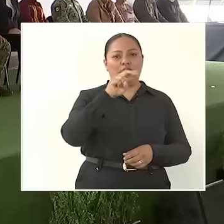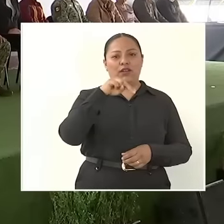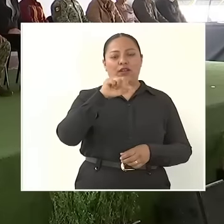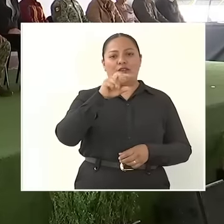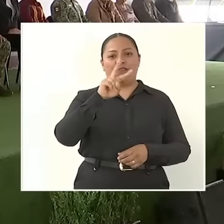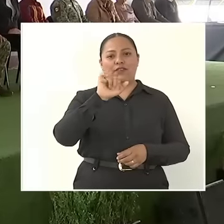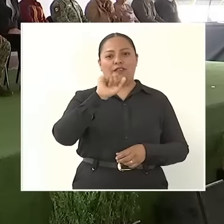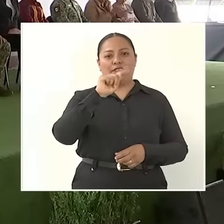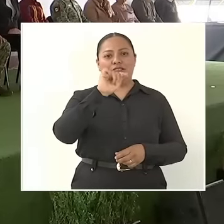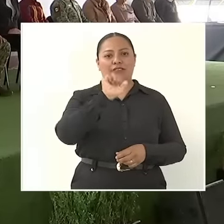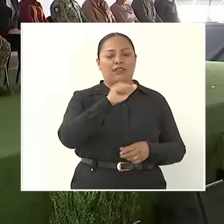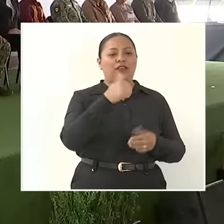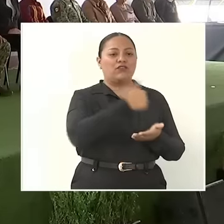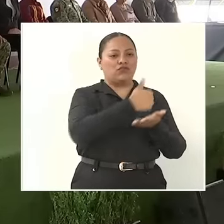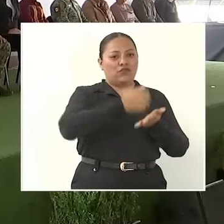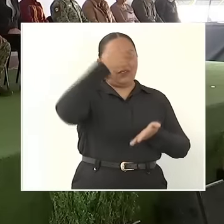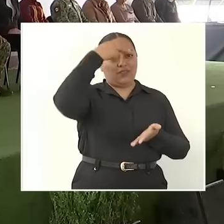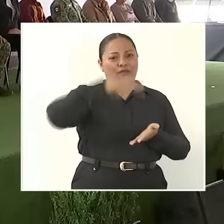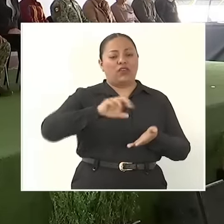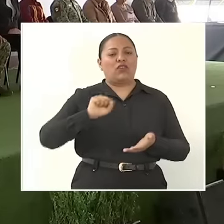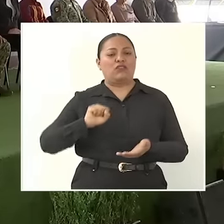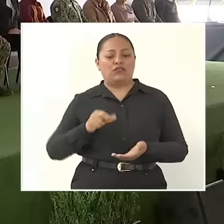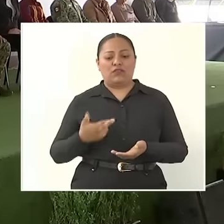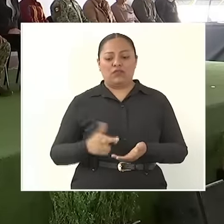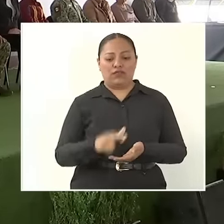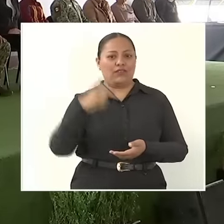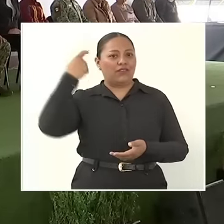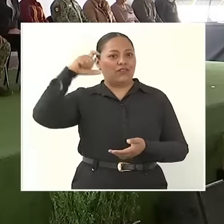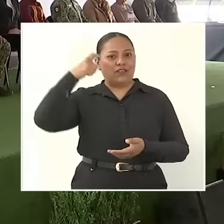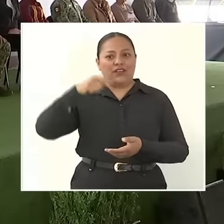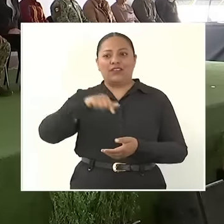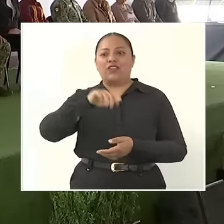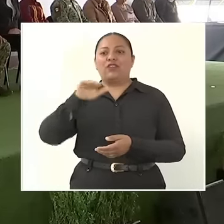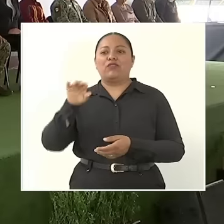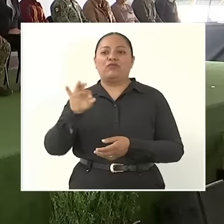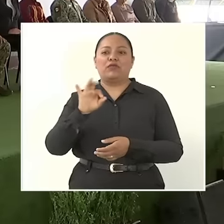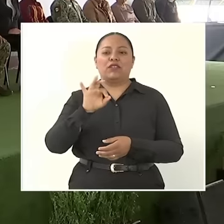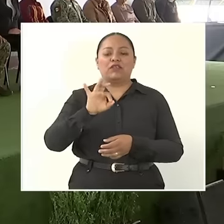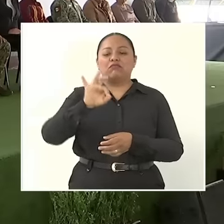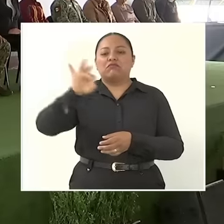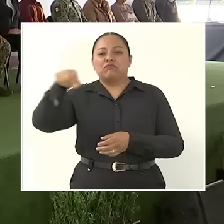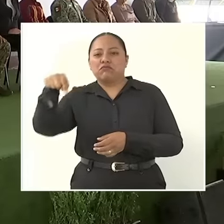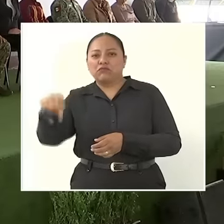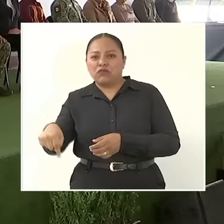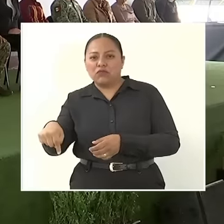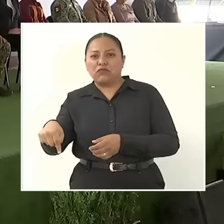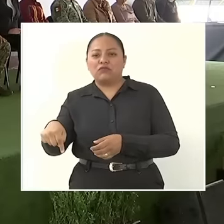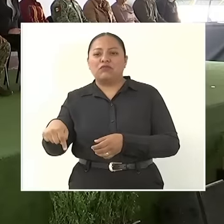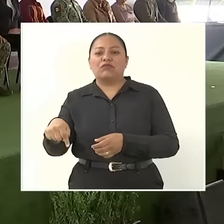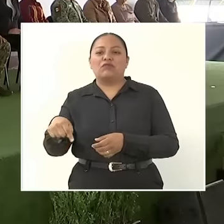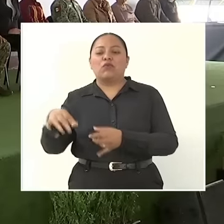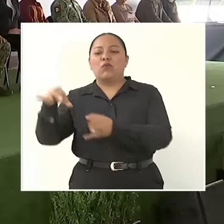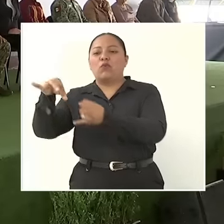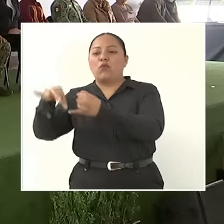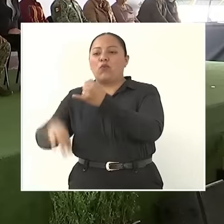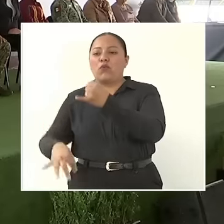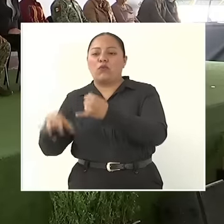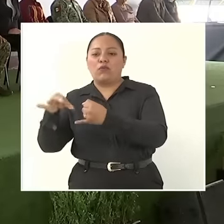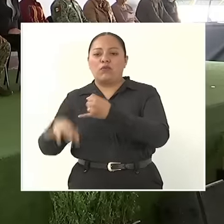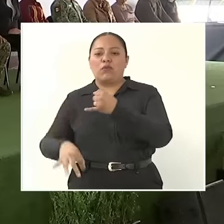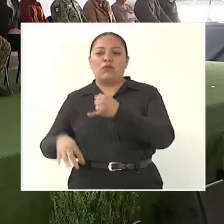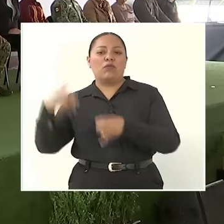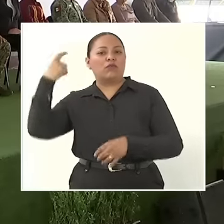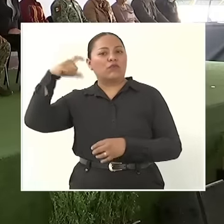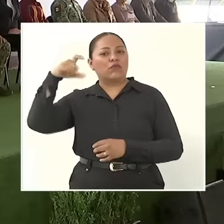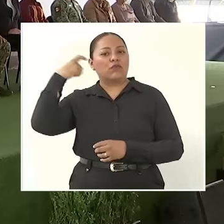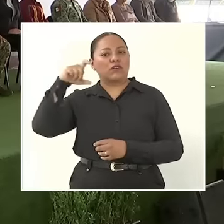Juan del Río en Querétaro, además de paraderos en poblaciones intermedias y finalmente la estación terminal en Querétaro, que